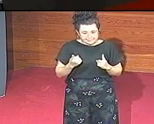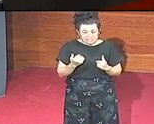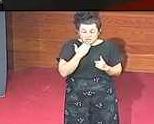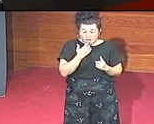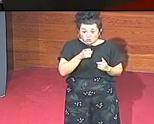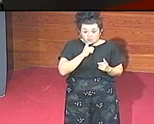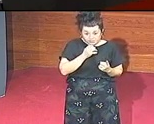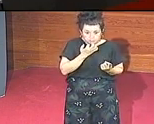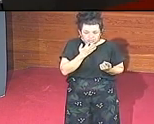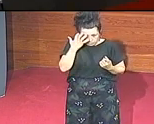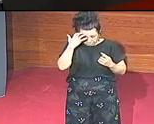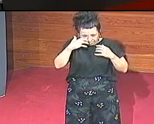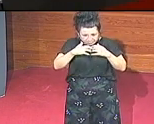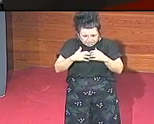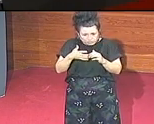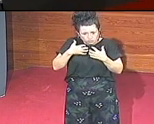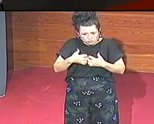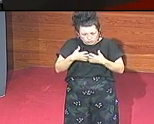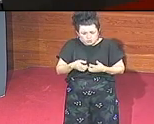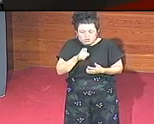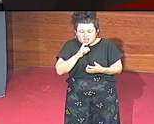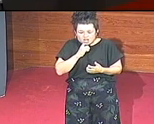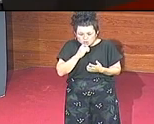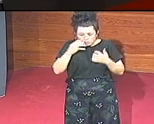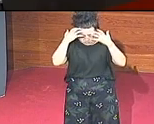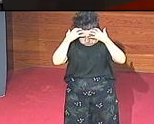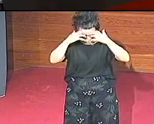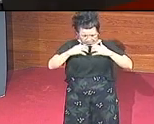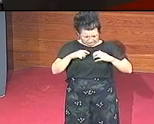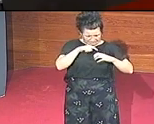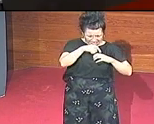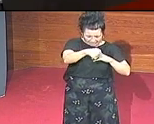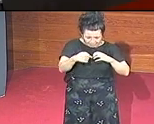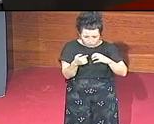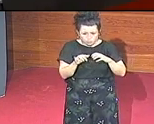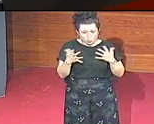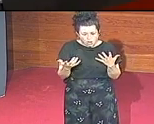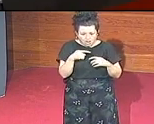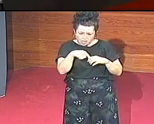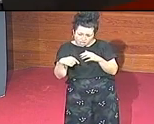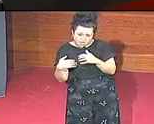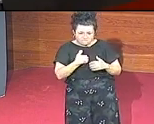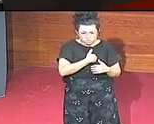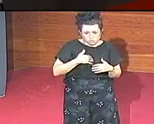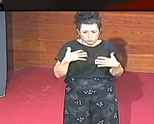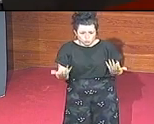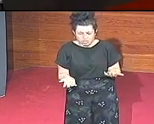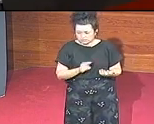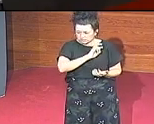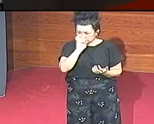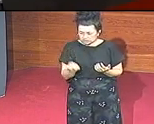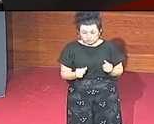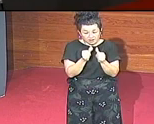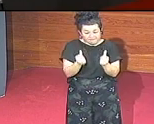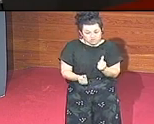las partes que tiene para que se para que funciona cada hemisferio cada parte de cada hemisferio entonces bueno pues era una forma